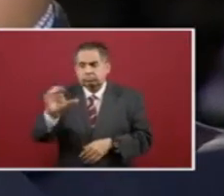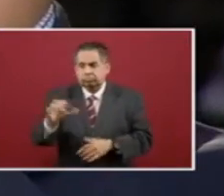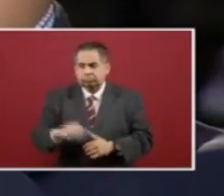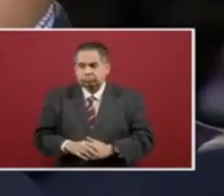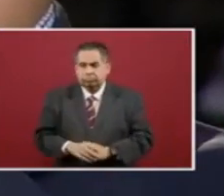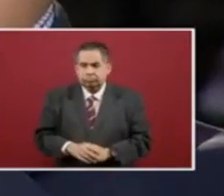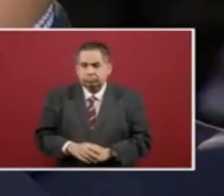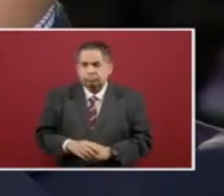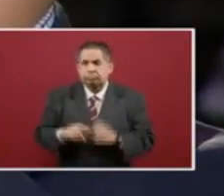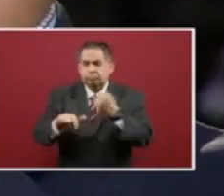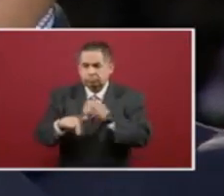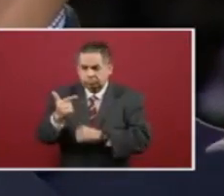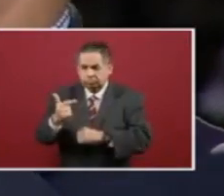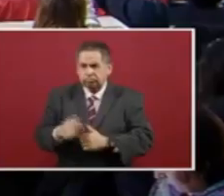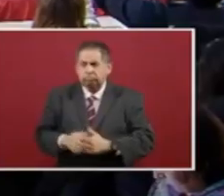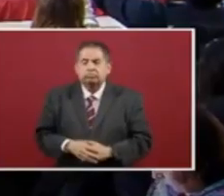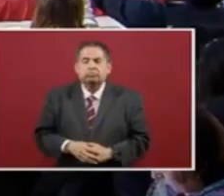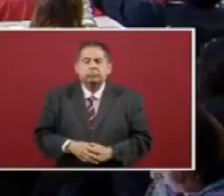12.